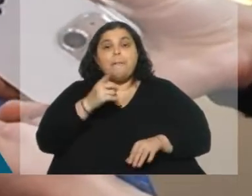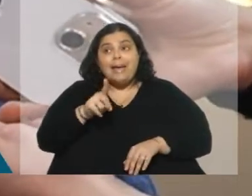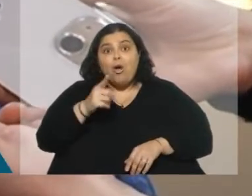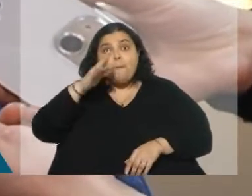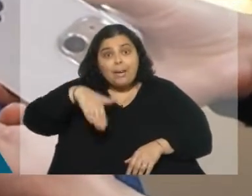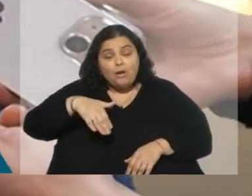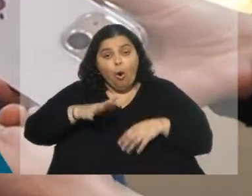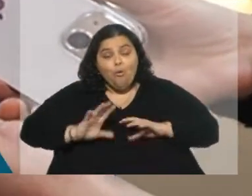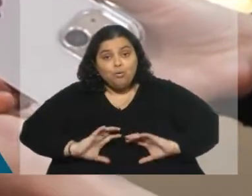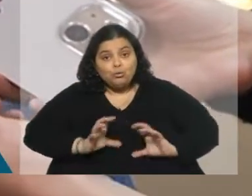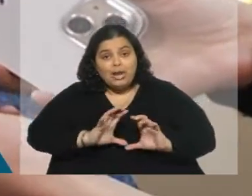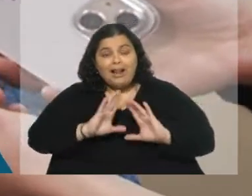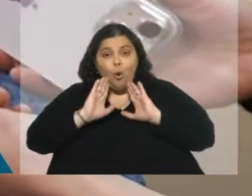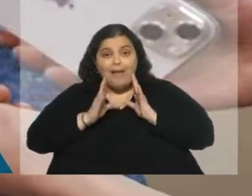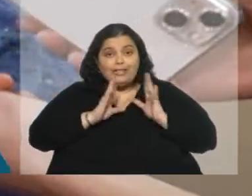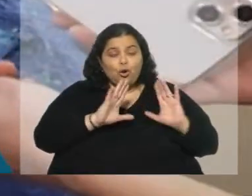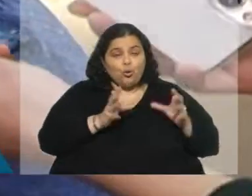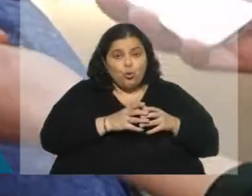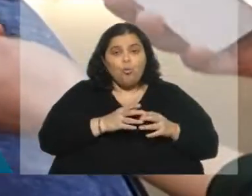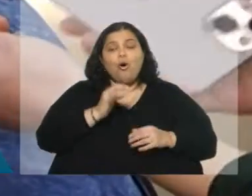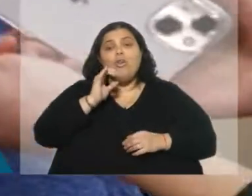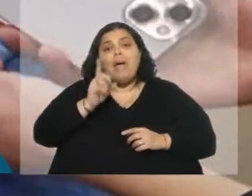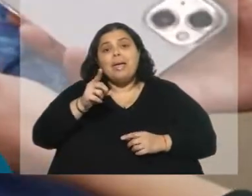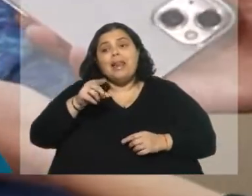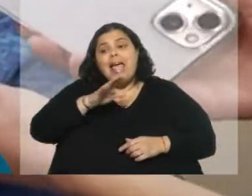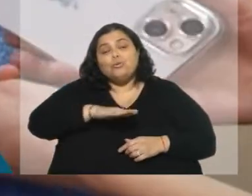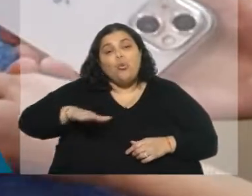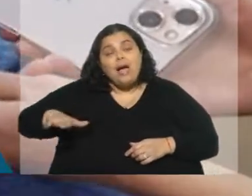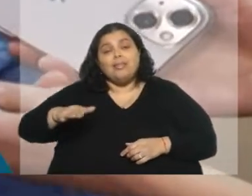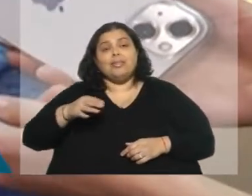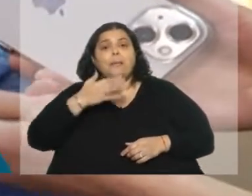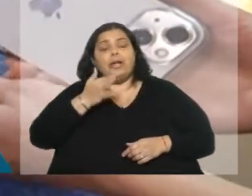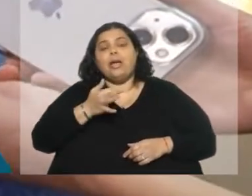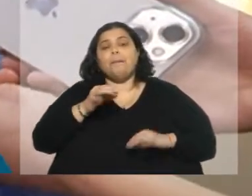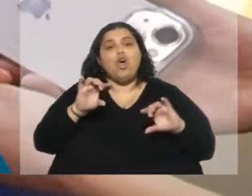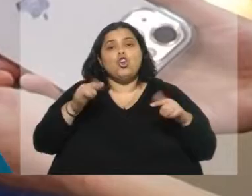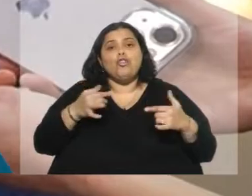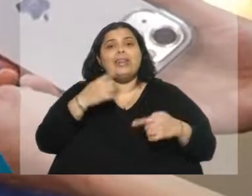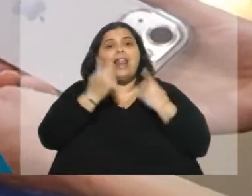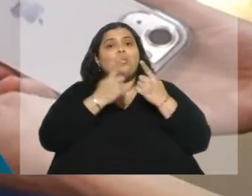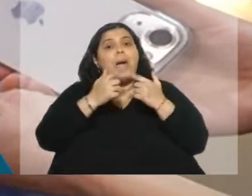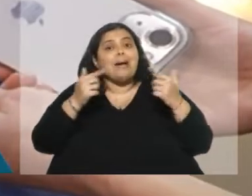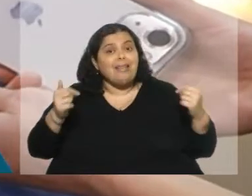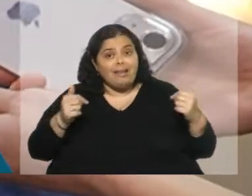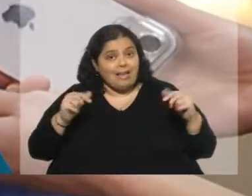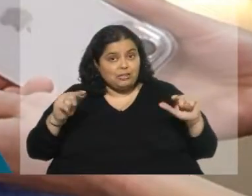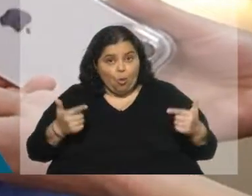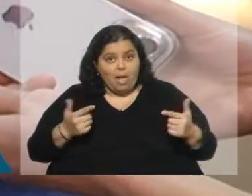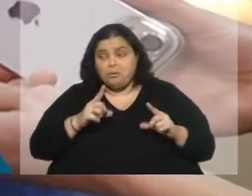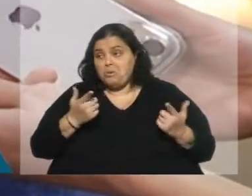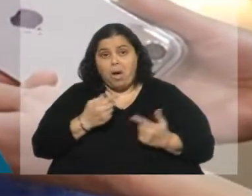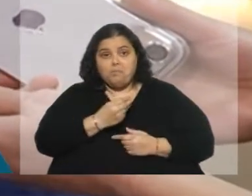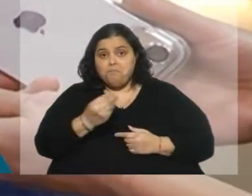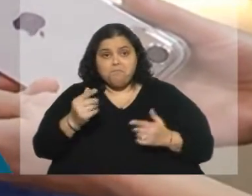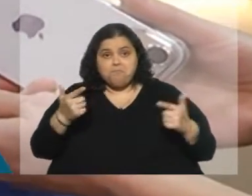funcionarios para atender grupos si los alumnos te dejan de tener algunas materias si no se cubren esas obras